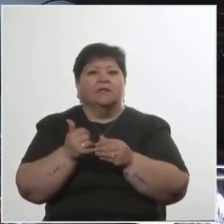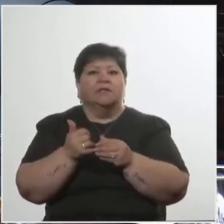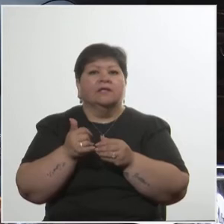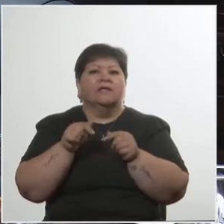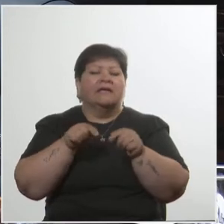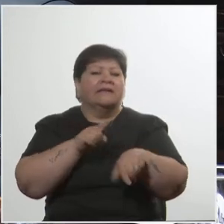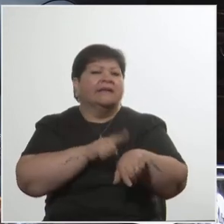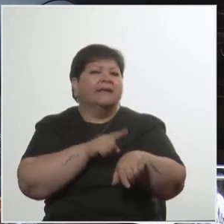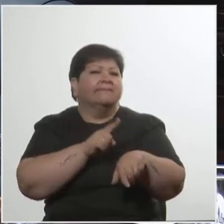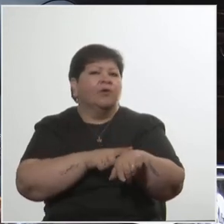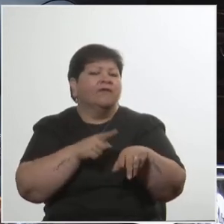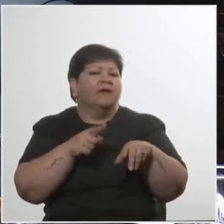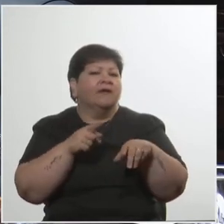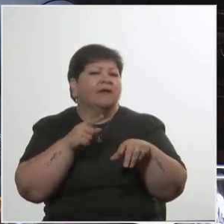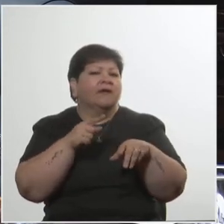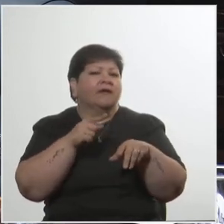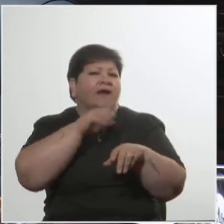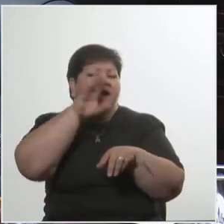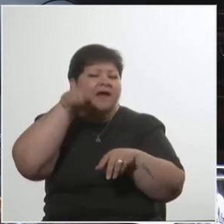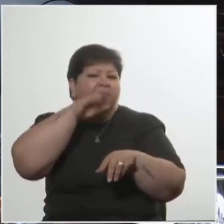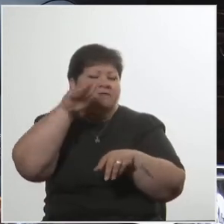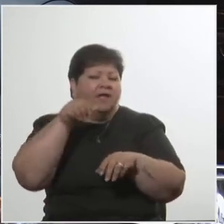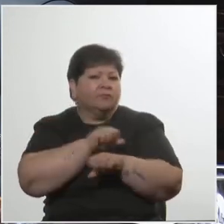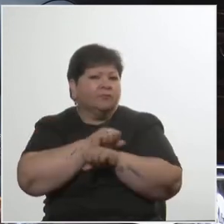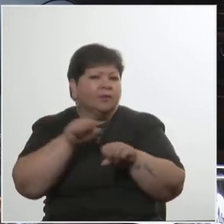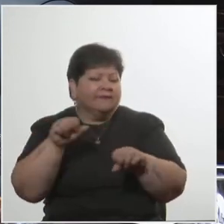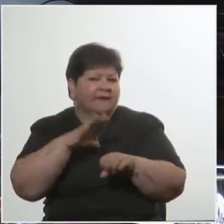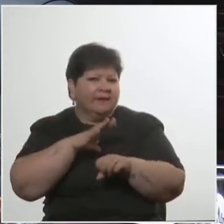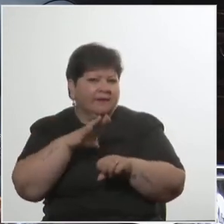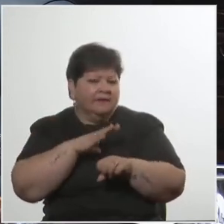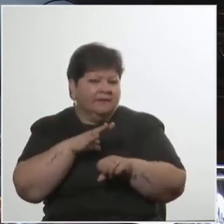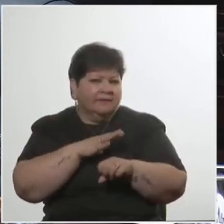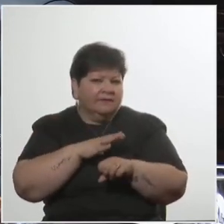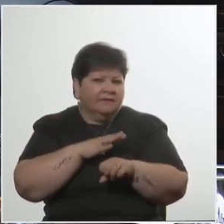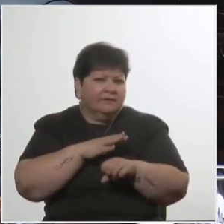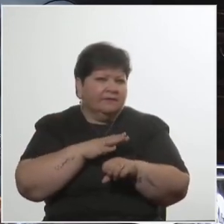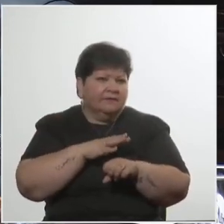qué tiempos de intervención tendríamos en cada circunstancia